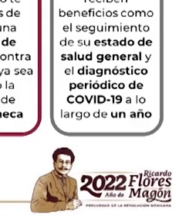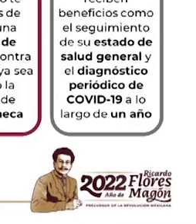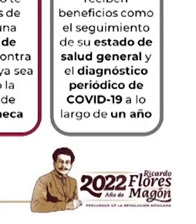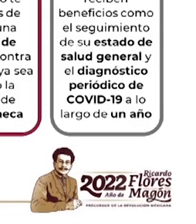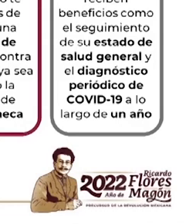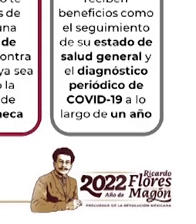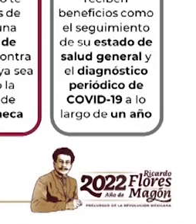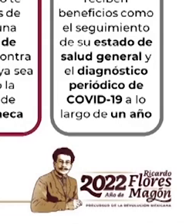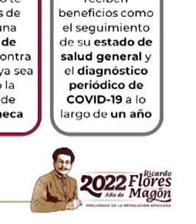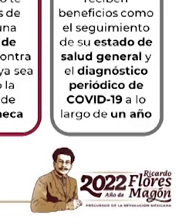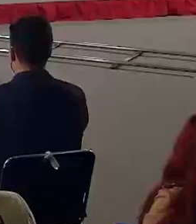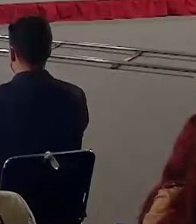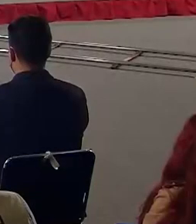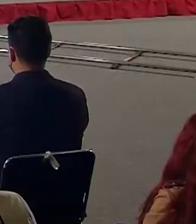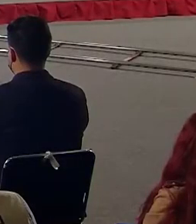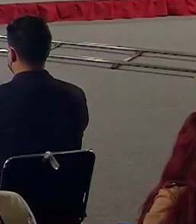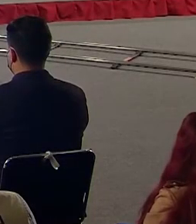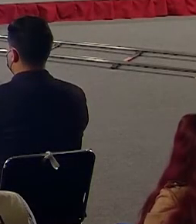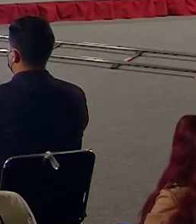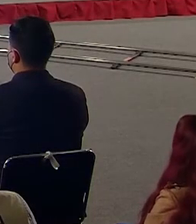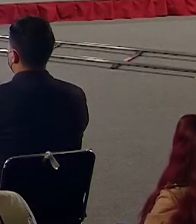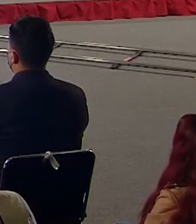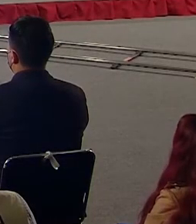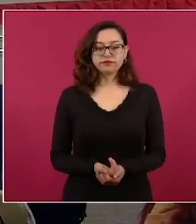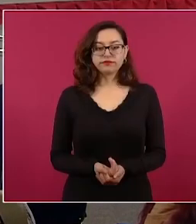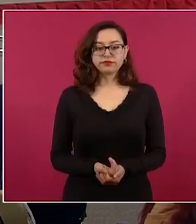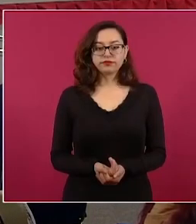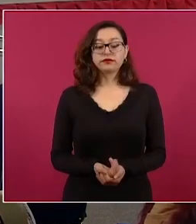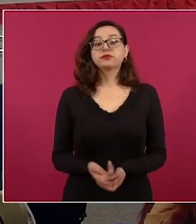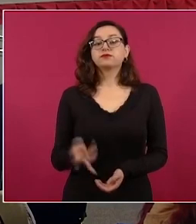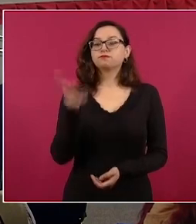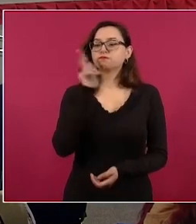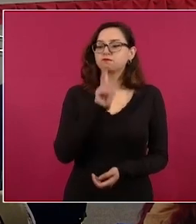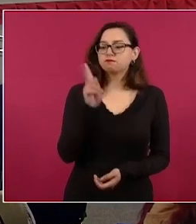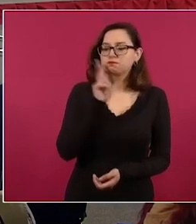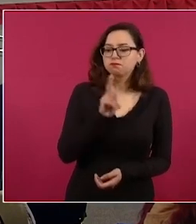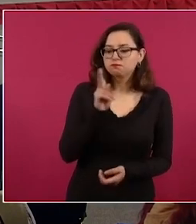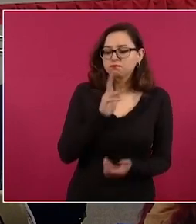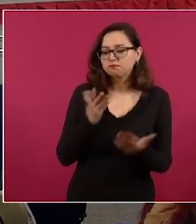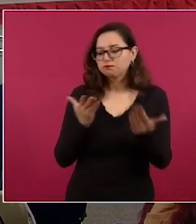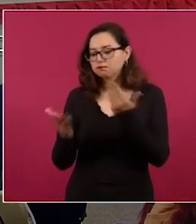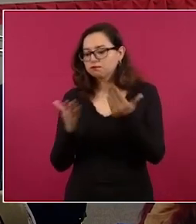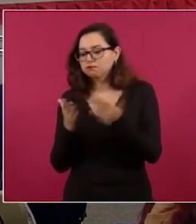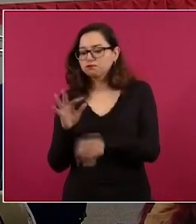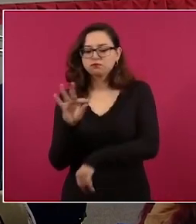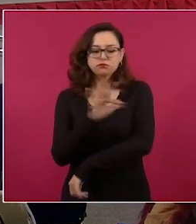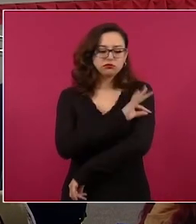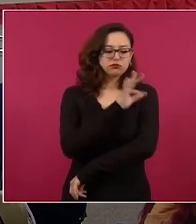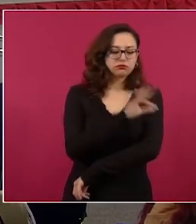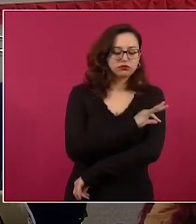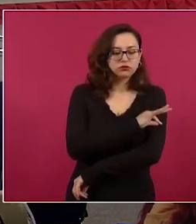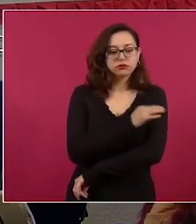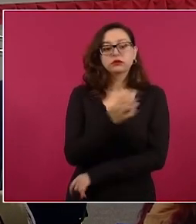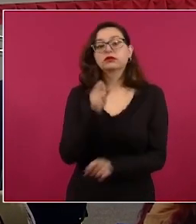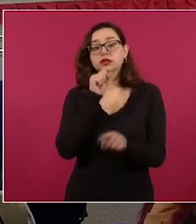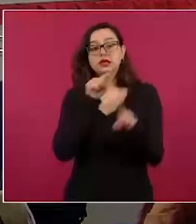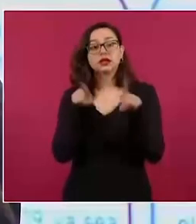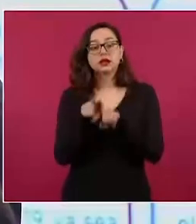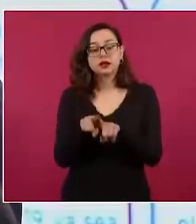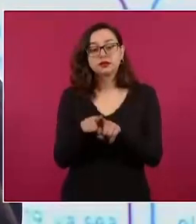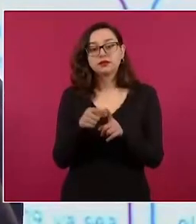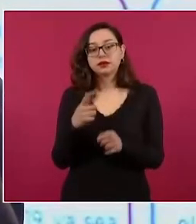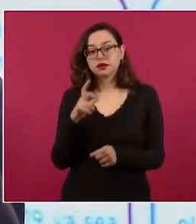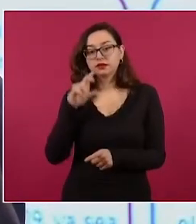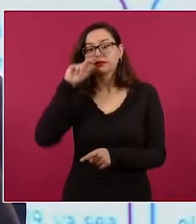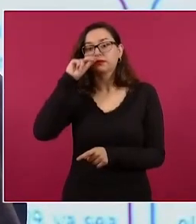eficaz. De hecho, en su modalidad intranasal, y que se ha comparado también con la inyectada, ha mostrado